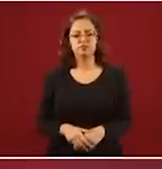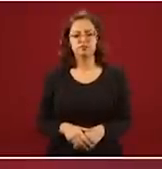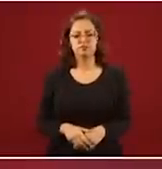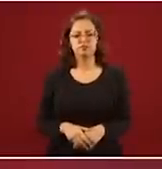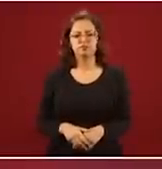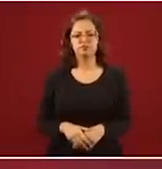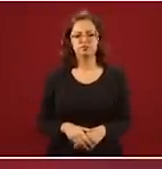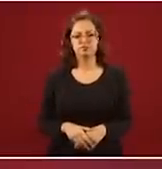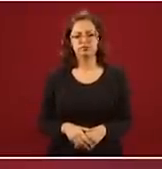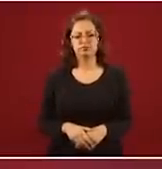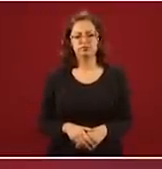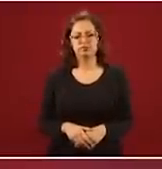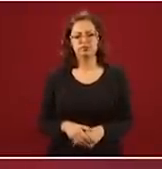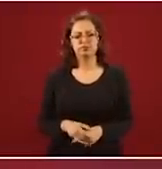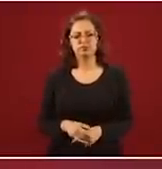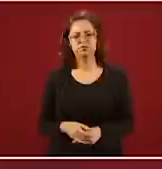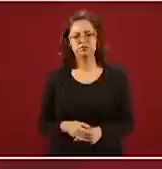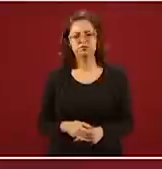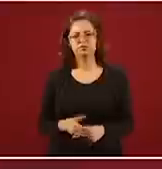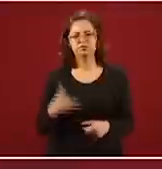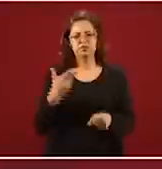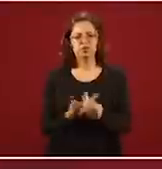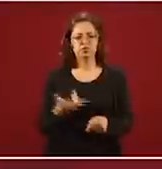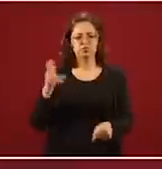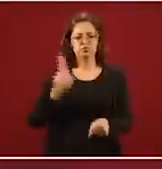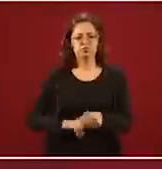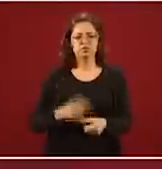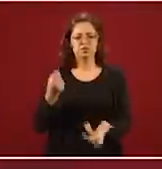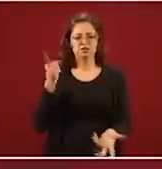Se expresa en los hospitales